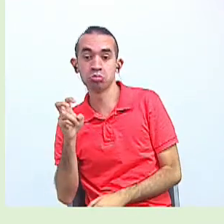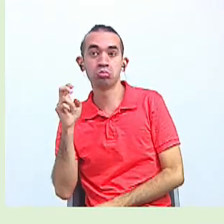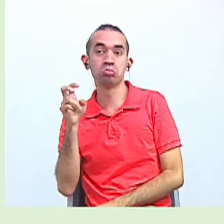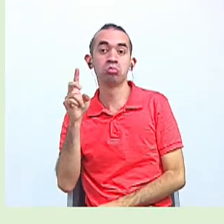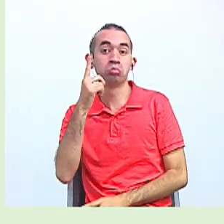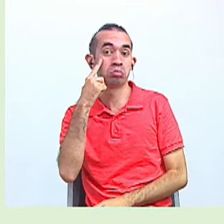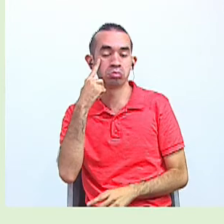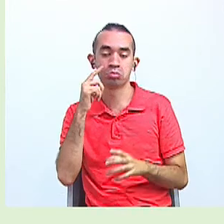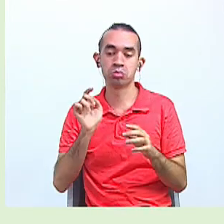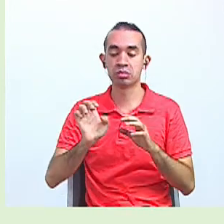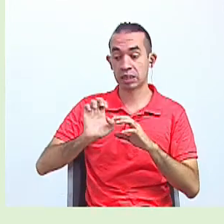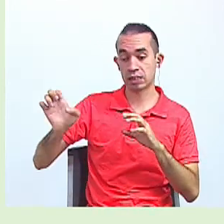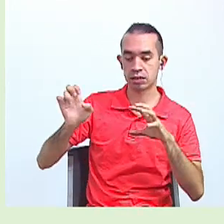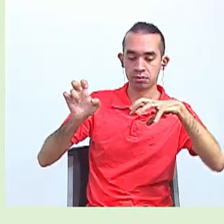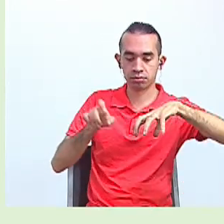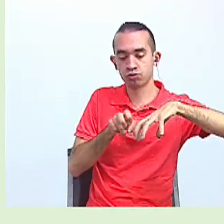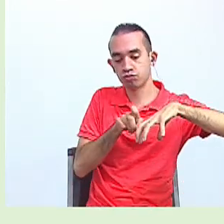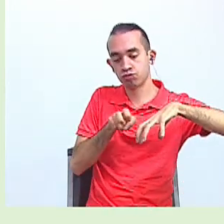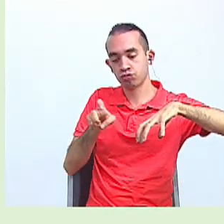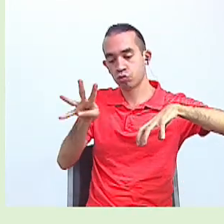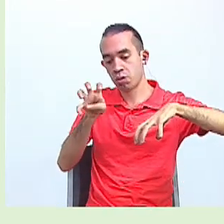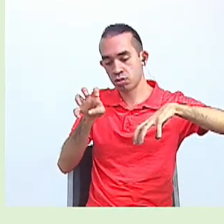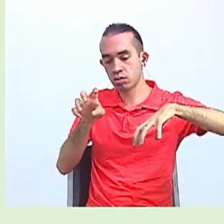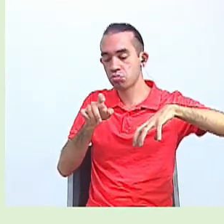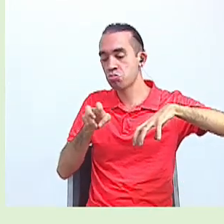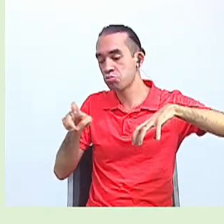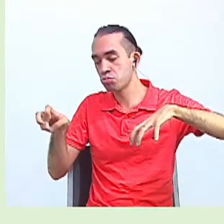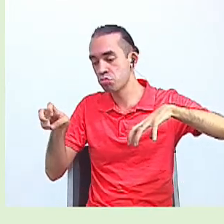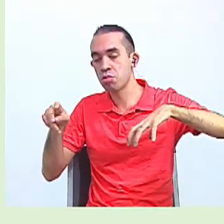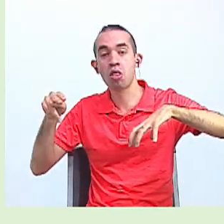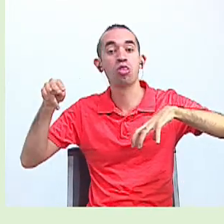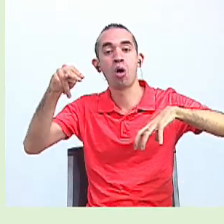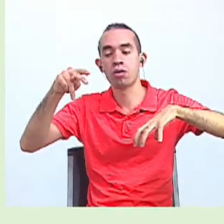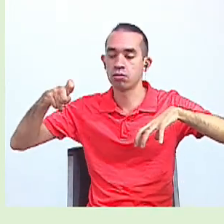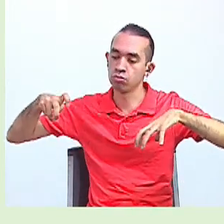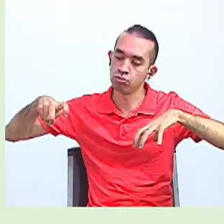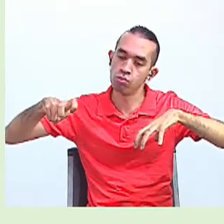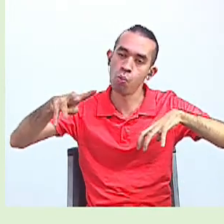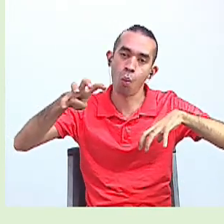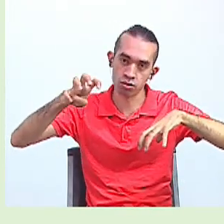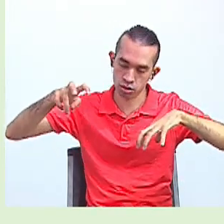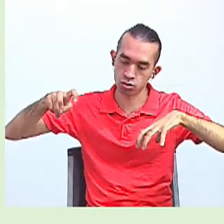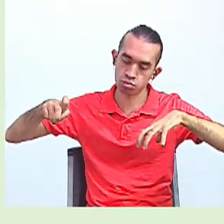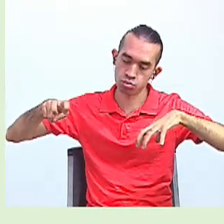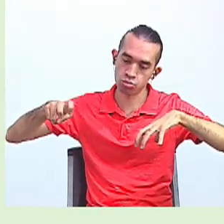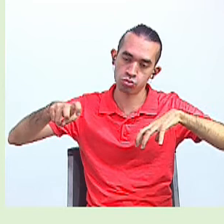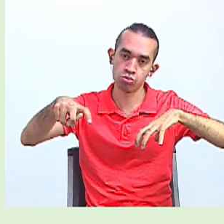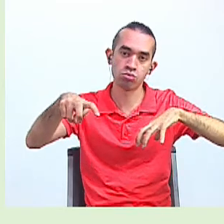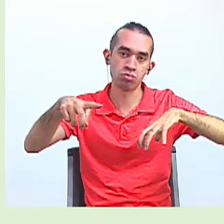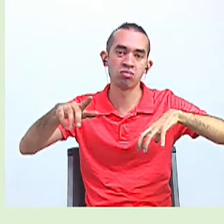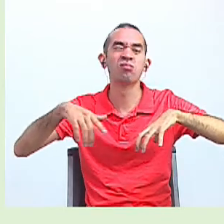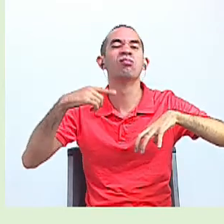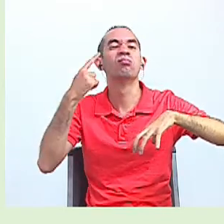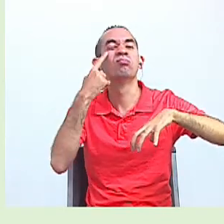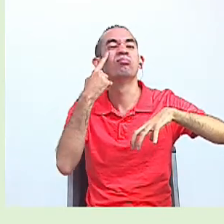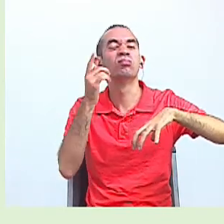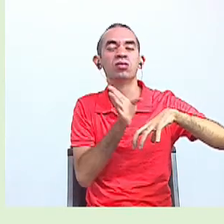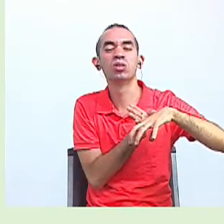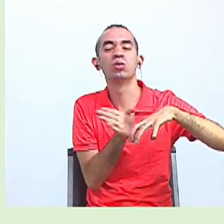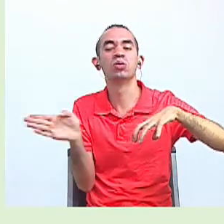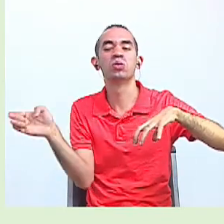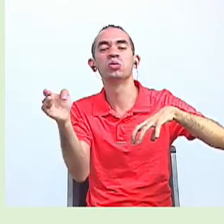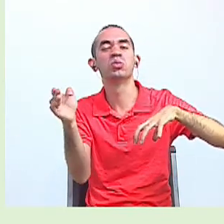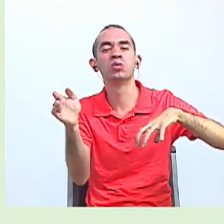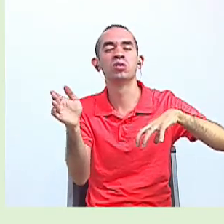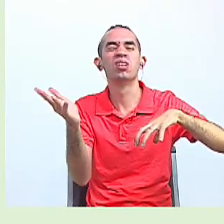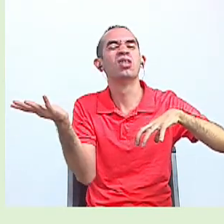metros hacia el este y 400 metros hacia el norte. Y de igual manera ayudémosle a Ana a encontrar la distancia